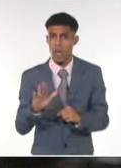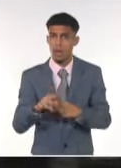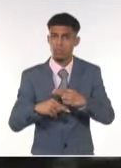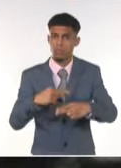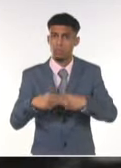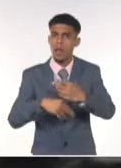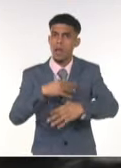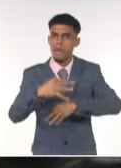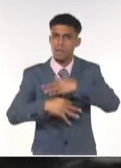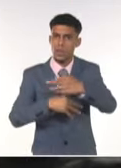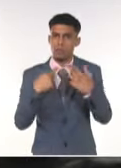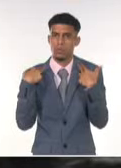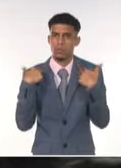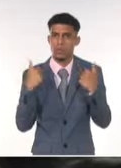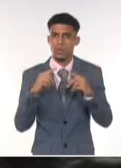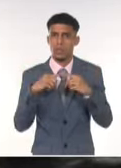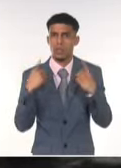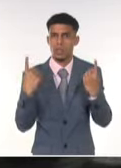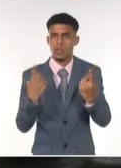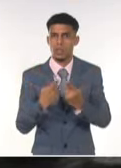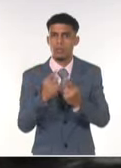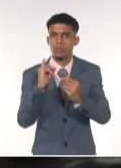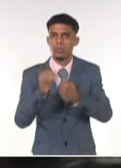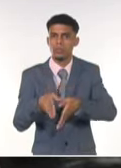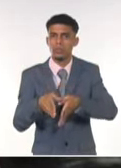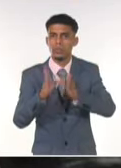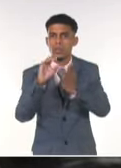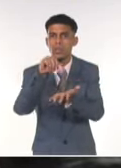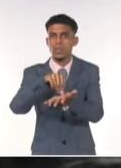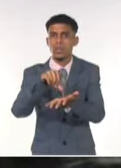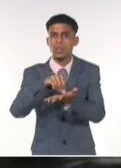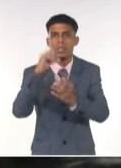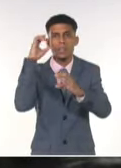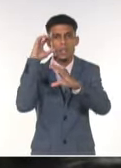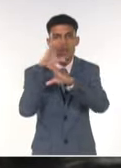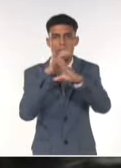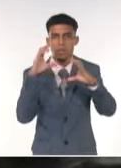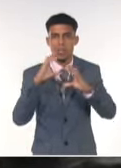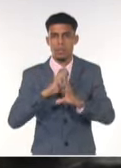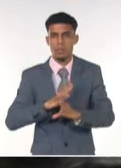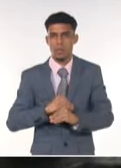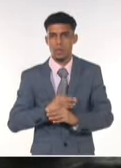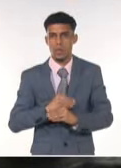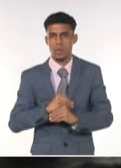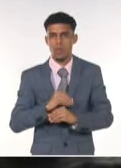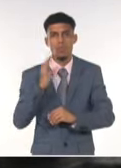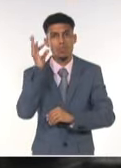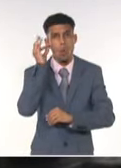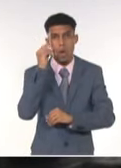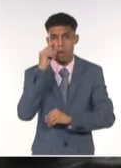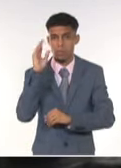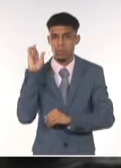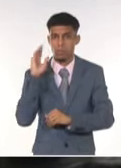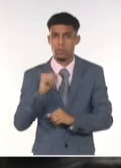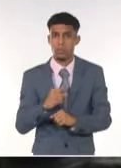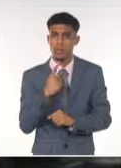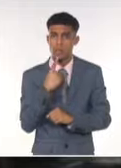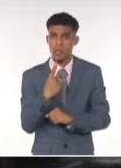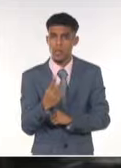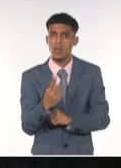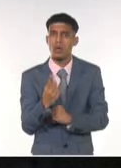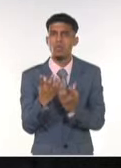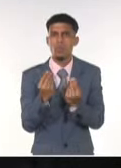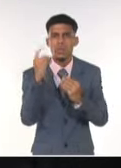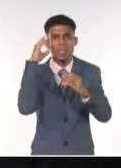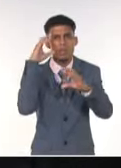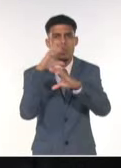explicó la directora general del Instituto Central de Ciencias Pedagógicas, Silvia Navarro Quintero, incorporando novedosas